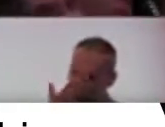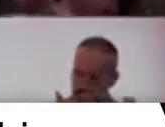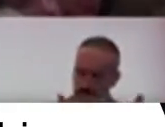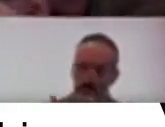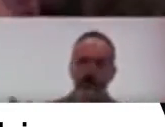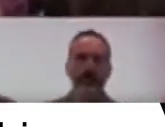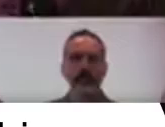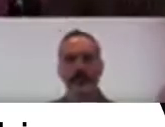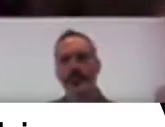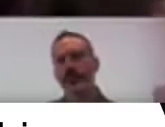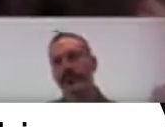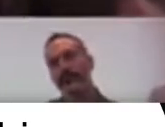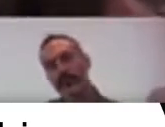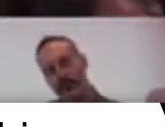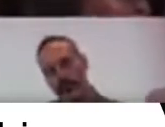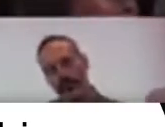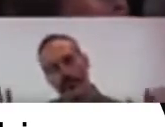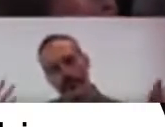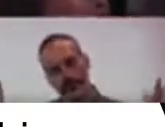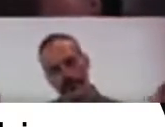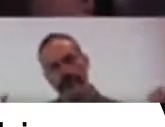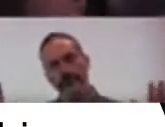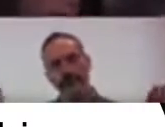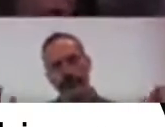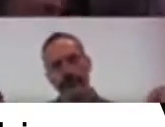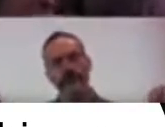brindemos un fuerte aplauso, por favor.